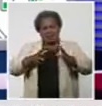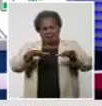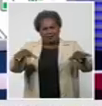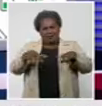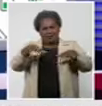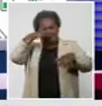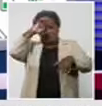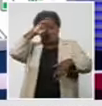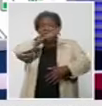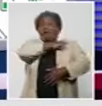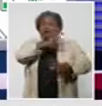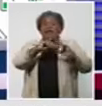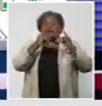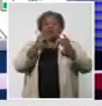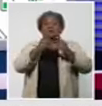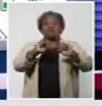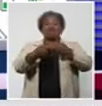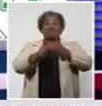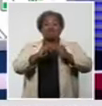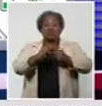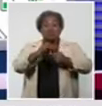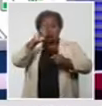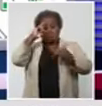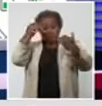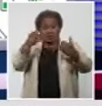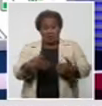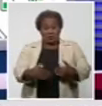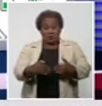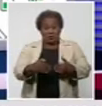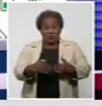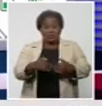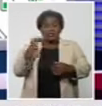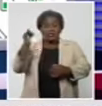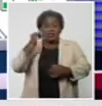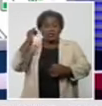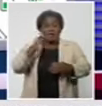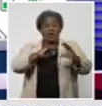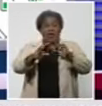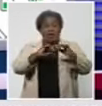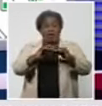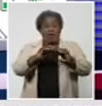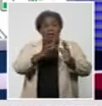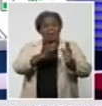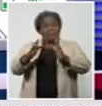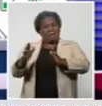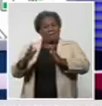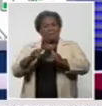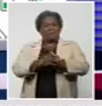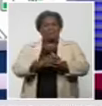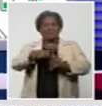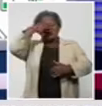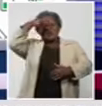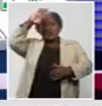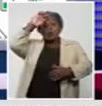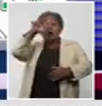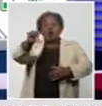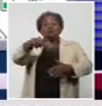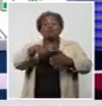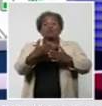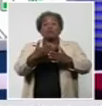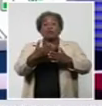jefe del Departamento de Control Sanitario Internacional del Ministerio de Salud Pública estaremos conversando más adelante. Cuba en los últimos días ha